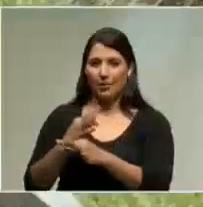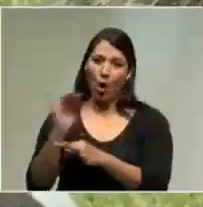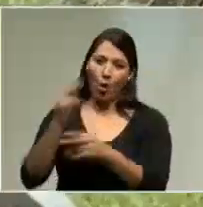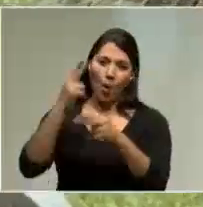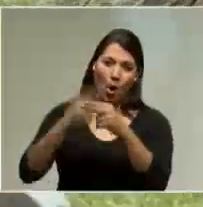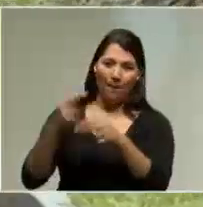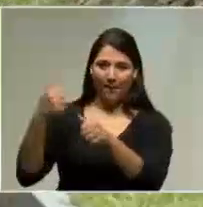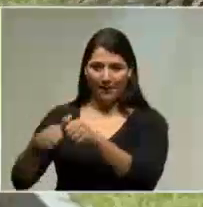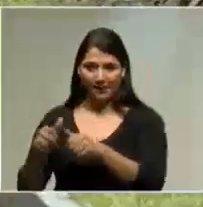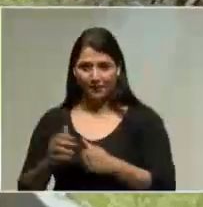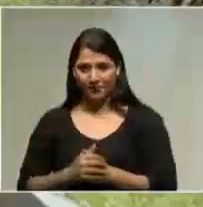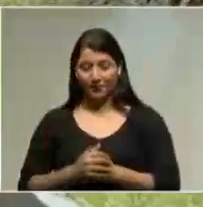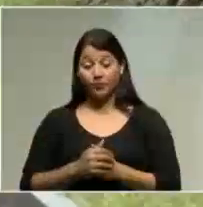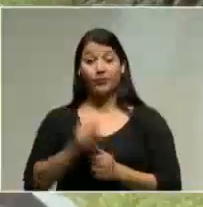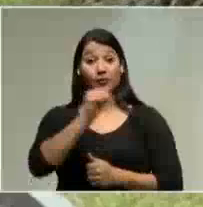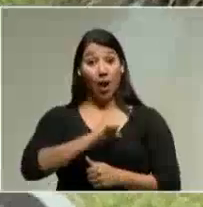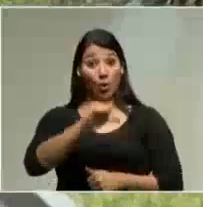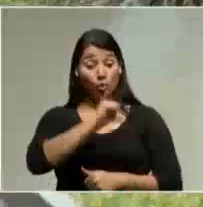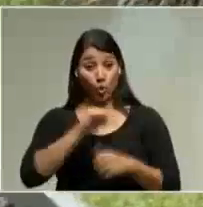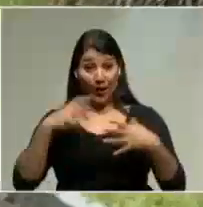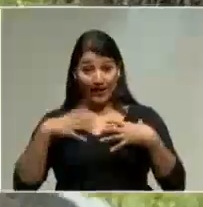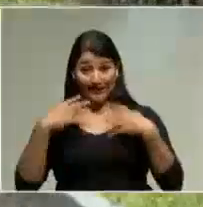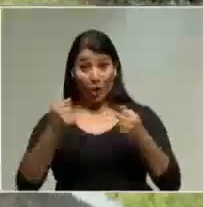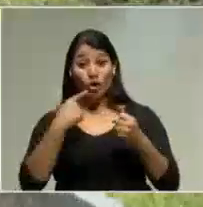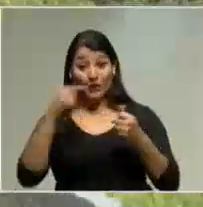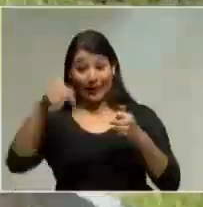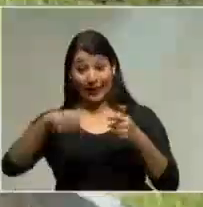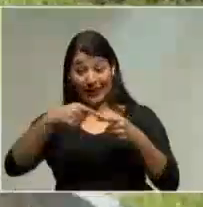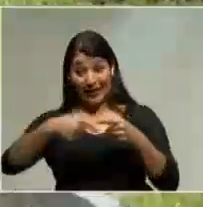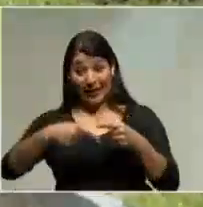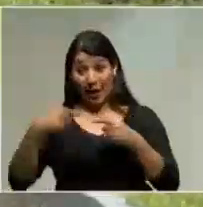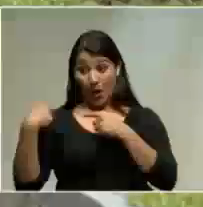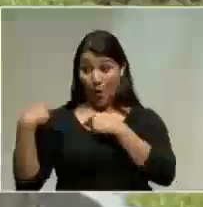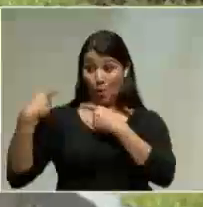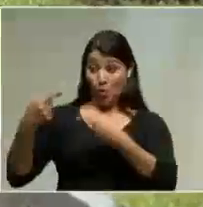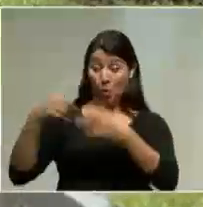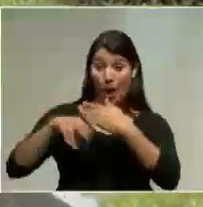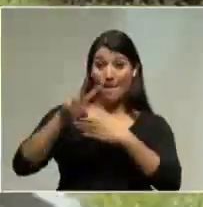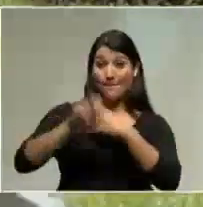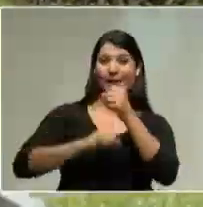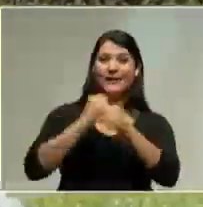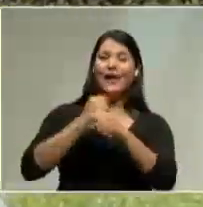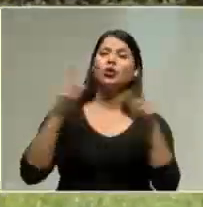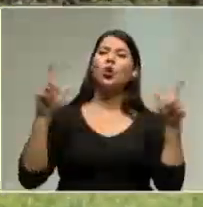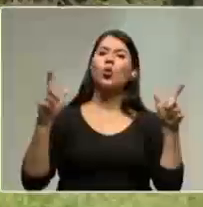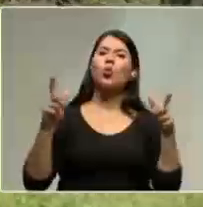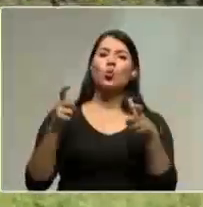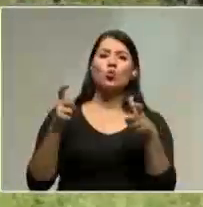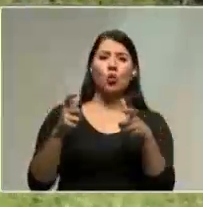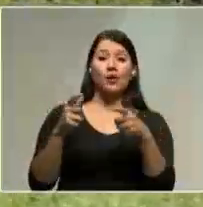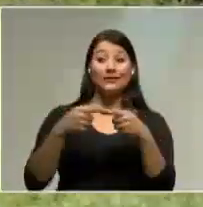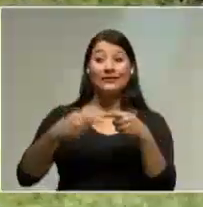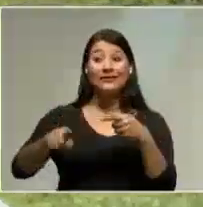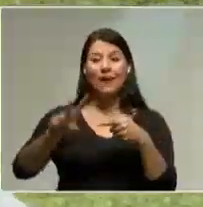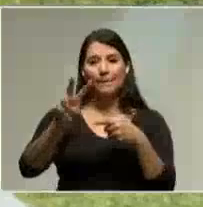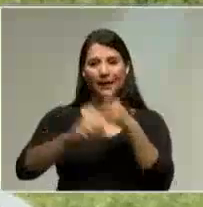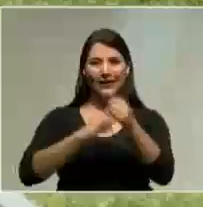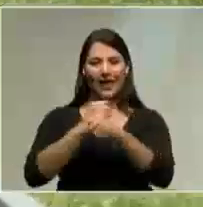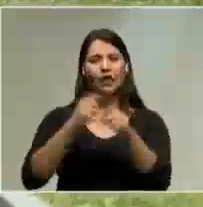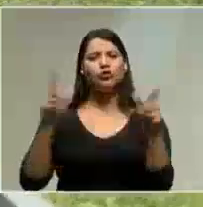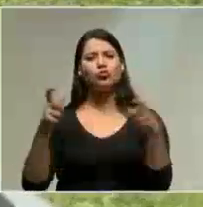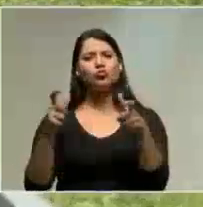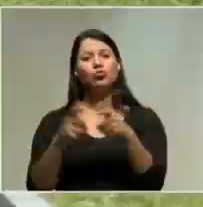apellidos. Las autoridades de salud aseguran que en 20 años la reducción de casos de cáncer de cervix será aún más evidente por